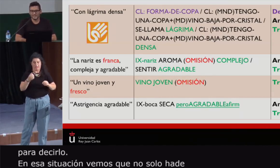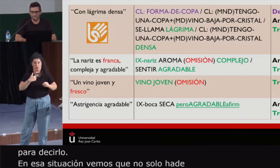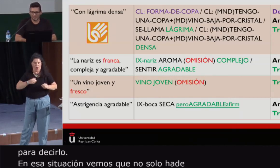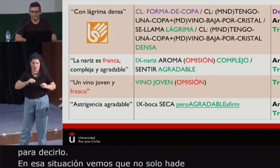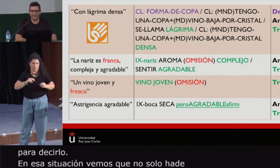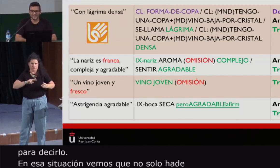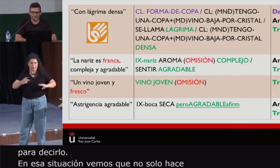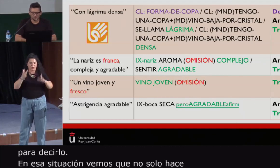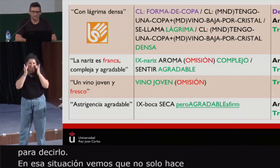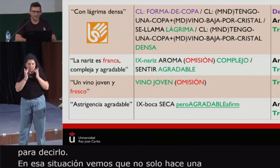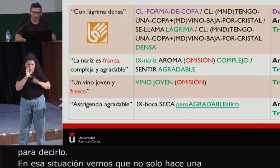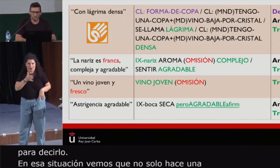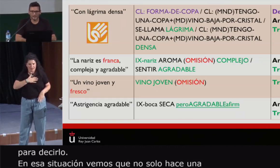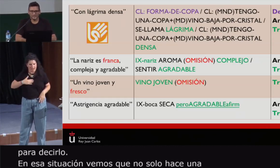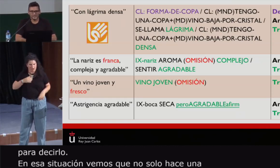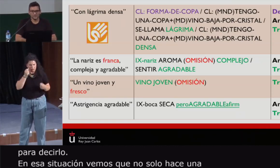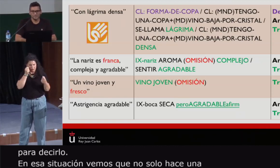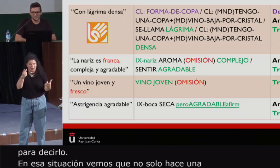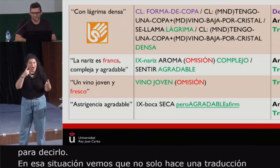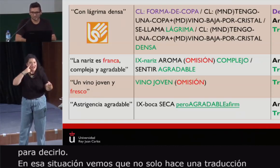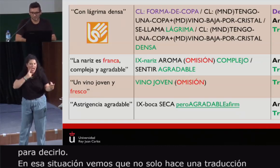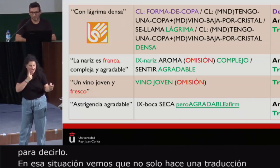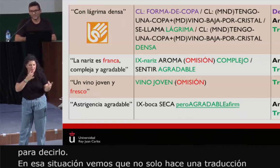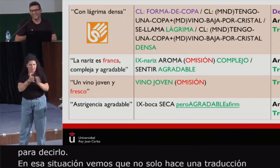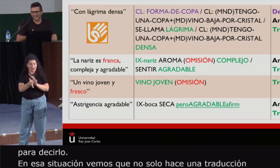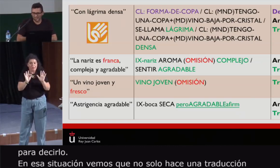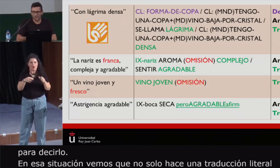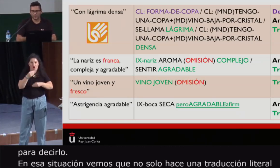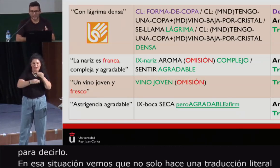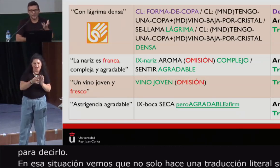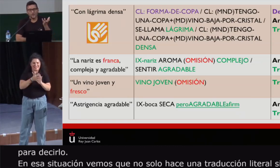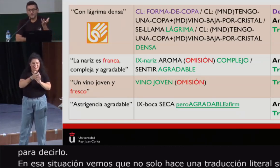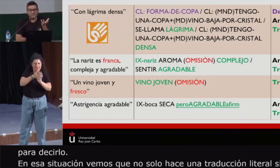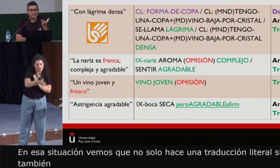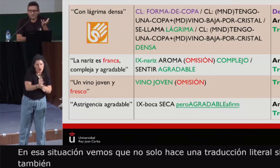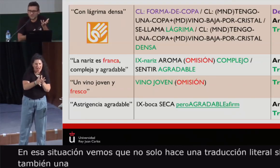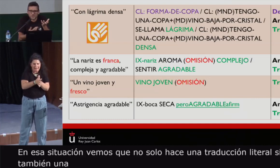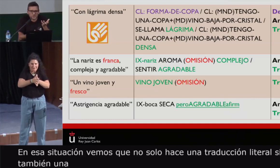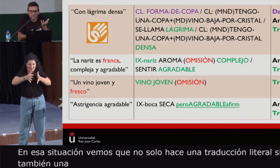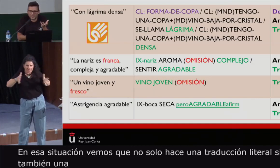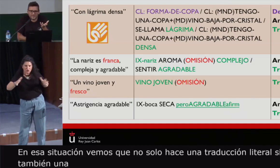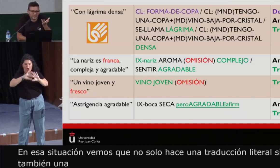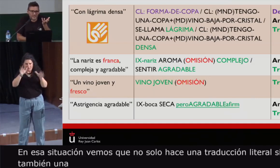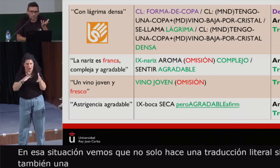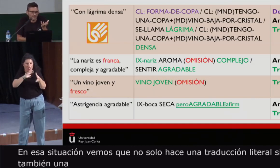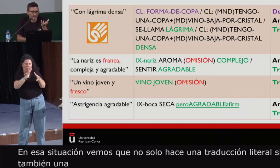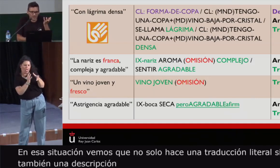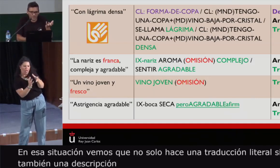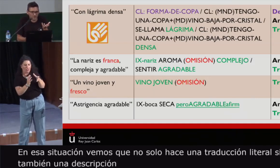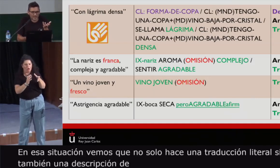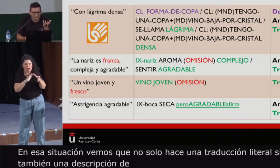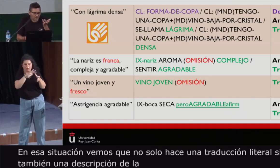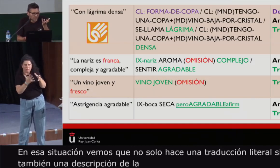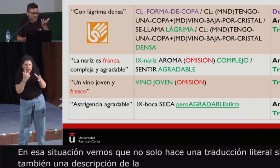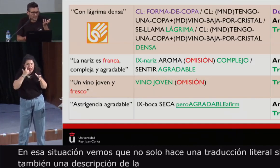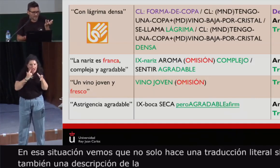sino que también hace una descripción de la copa, que hace una amplificación en donde describe o dice información que no tiene por qué estar, que es aguantar la copa